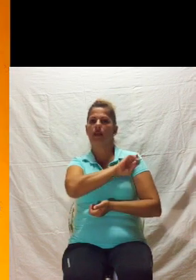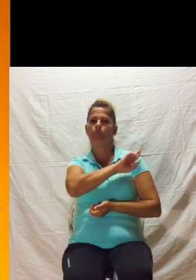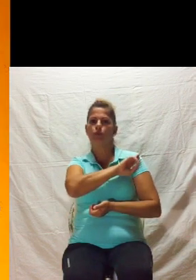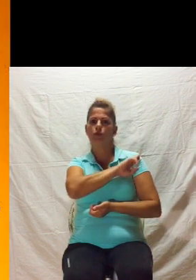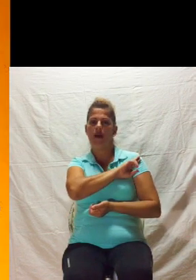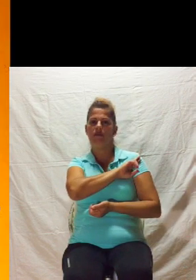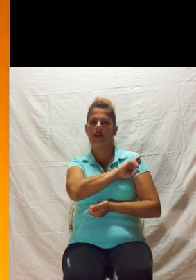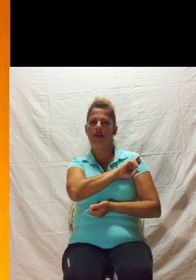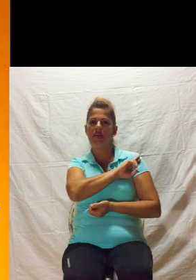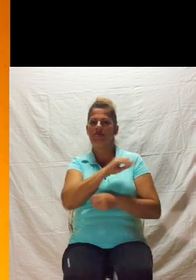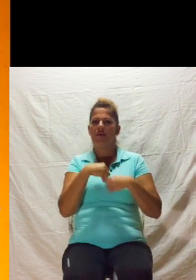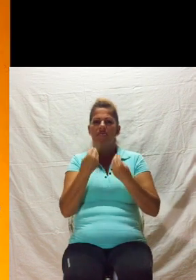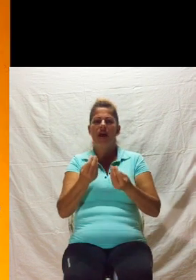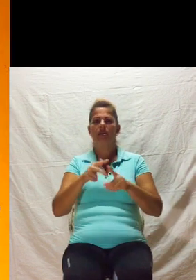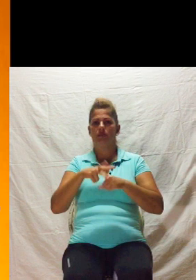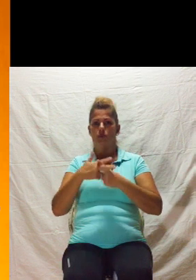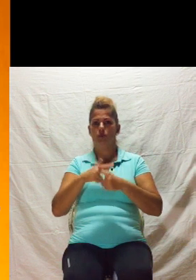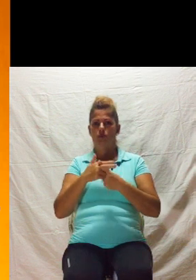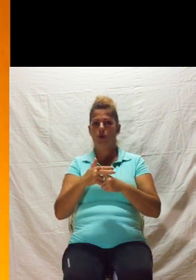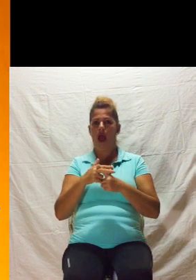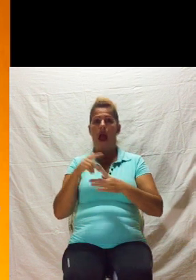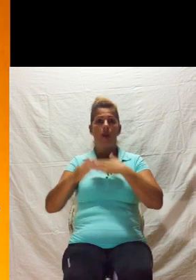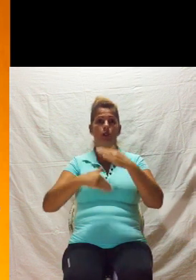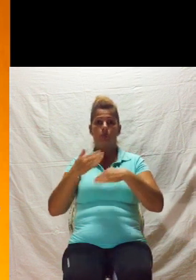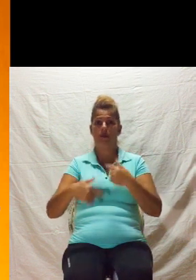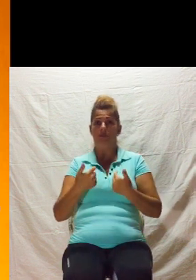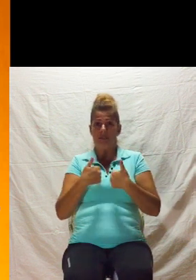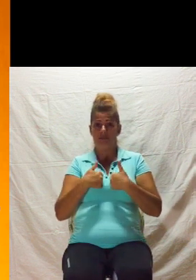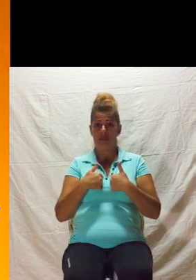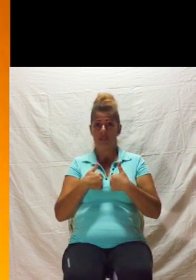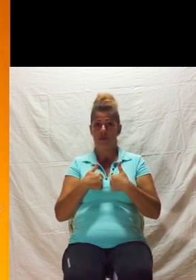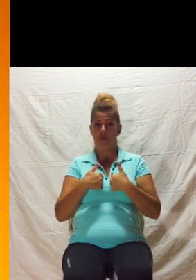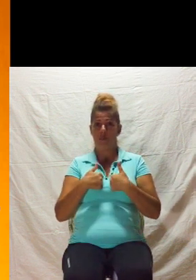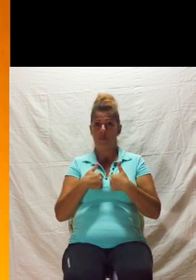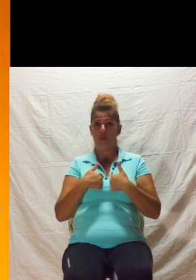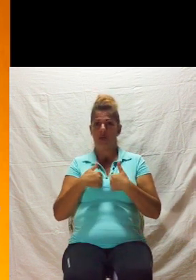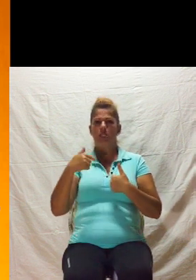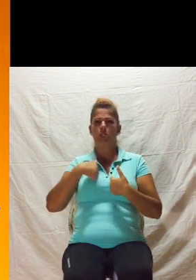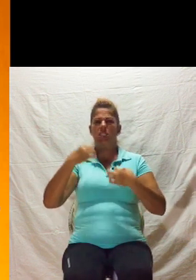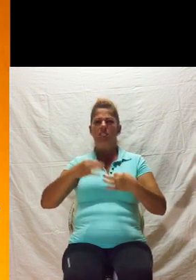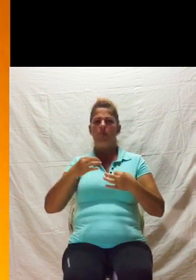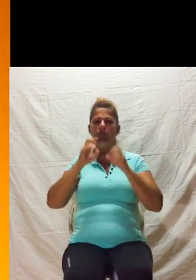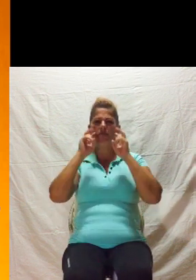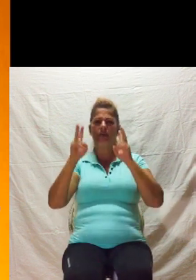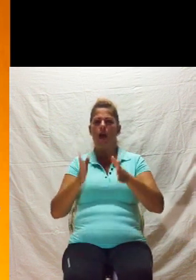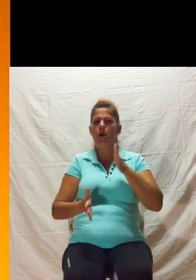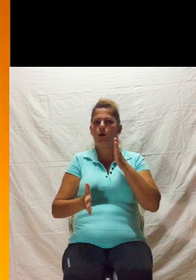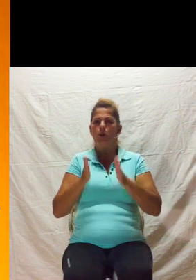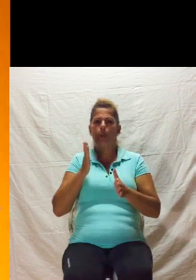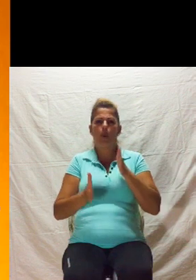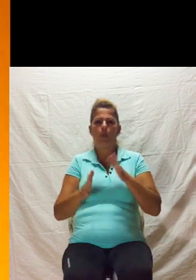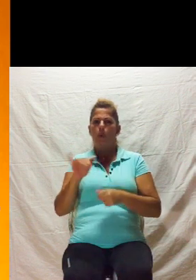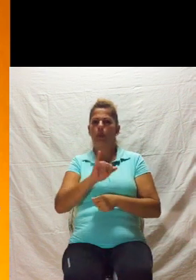¿Quién es el responsable de dar solución a los problemas que me genera vivir en piloto